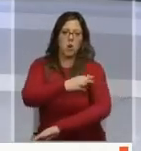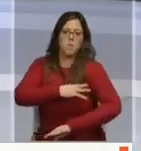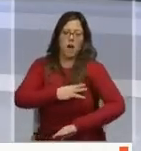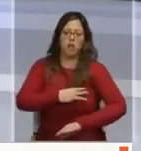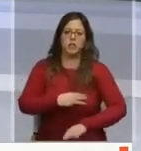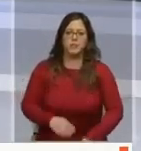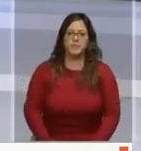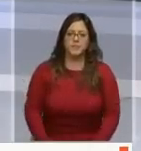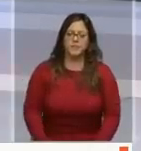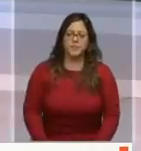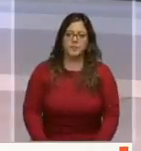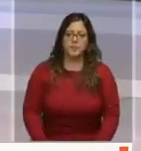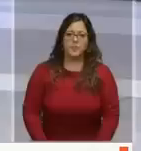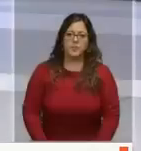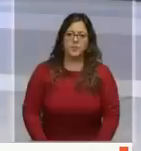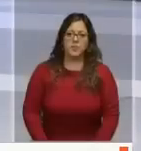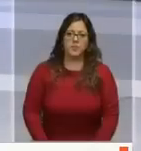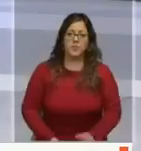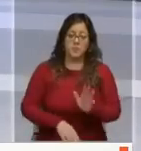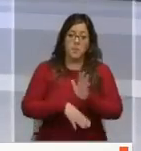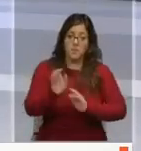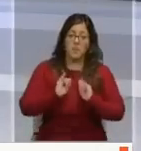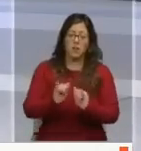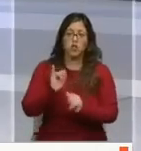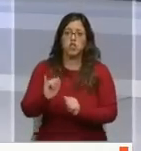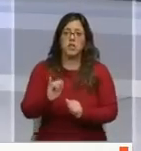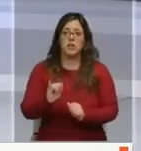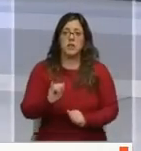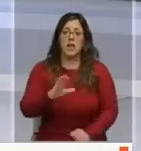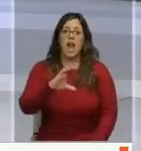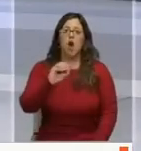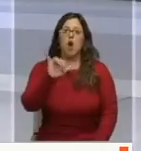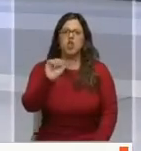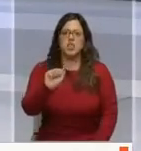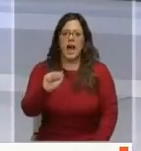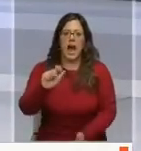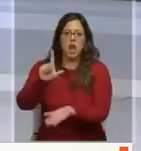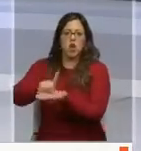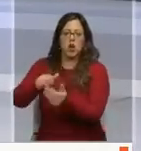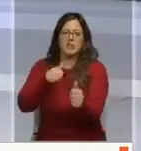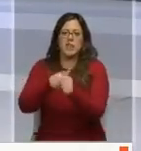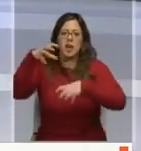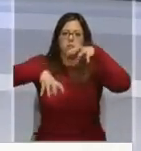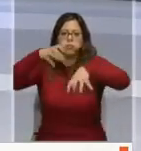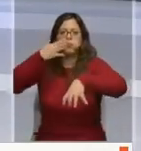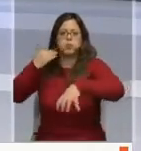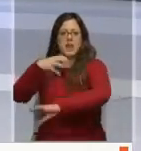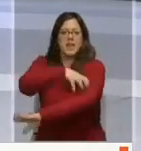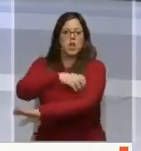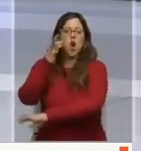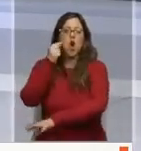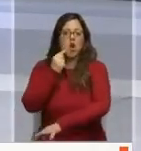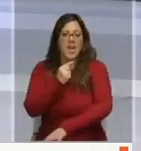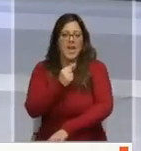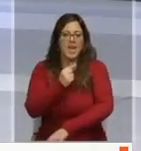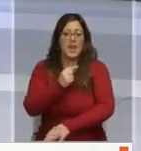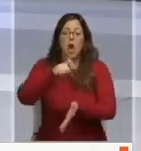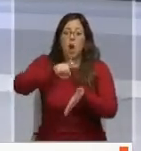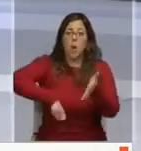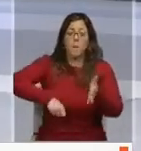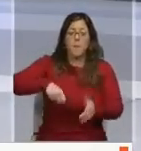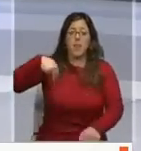Tenemos más, si no me equivoco, señor director, vamos a revisar. Coya. ¿Qué pasa en Coya, sector precordillerano de la región de O'Higgins? En junio